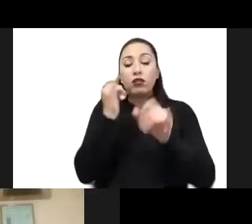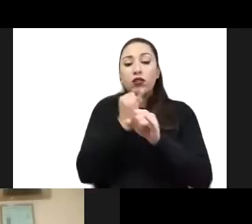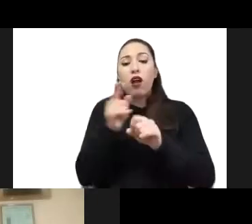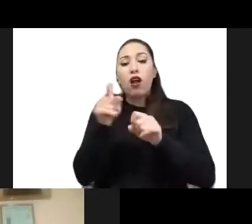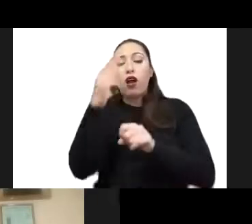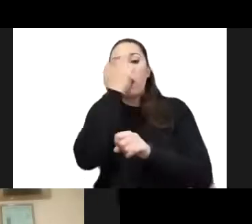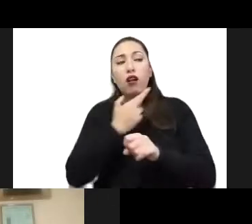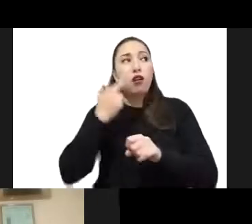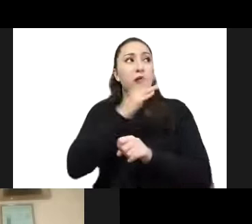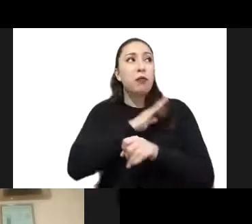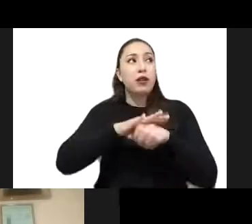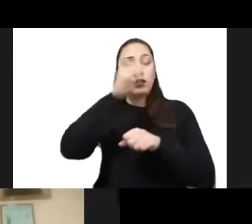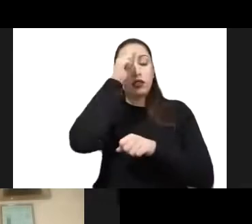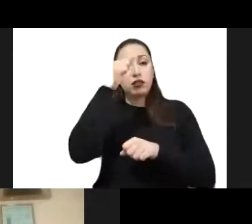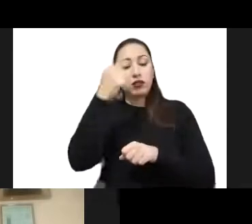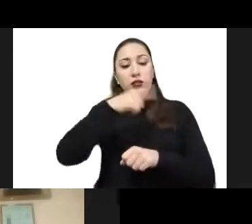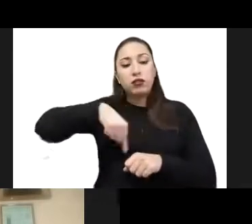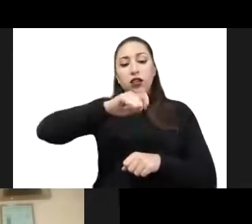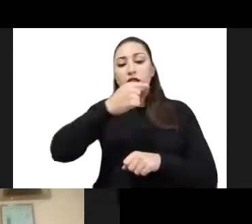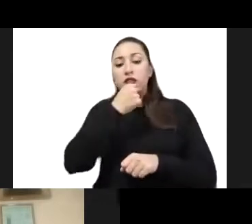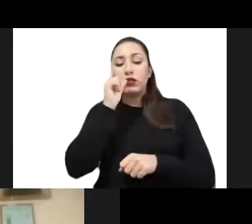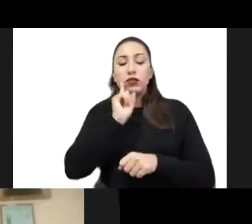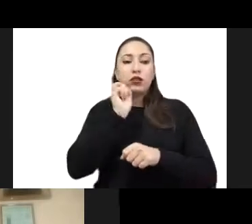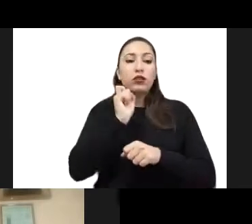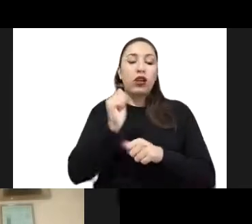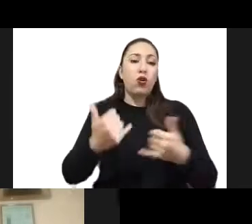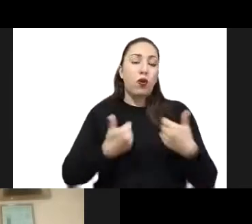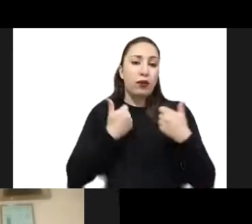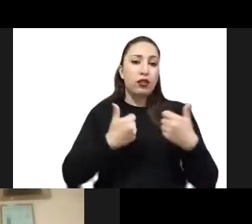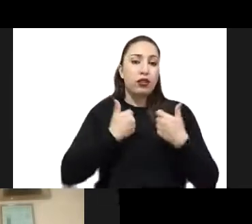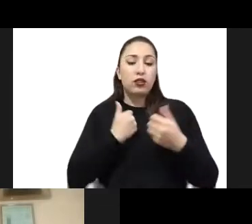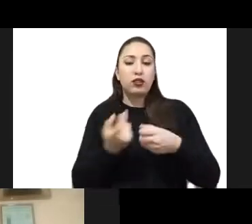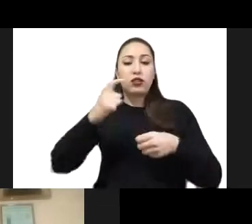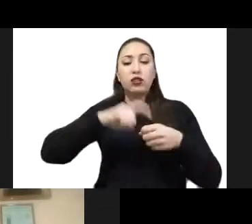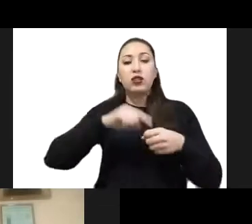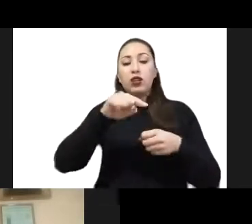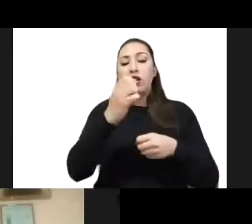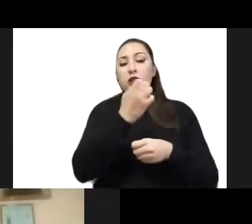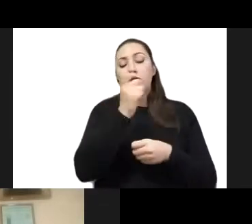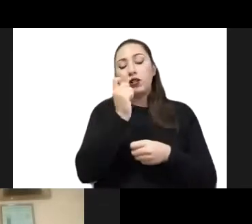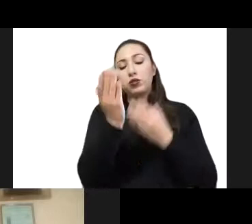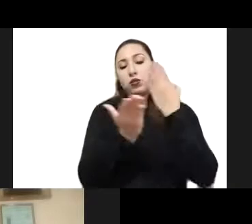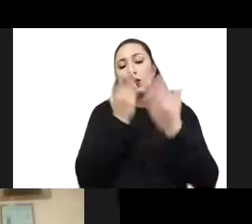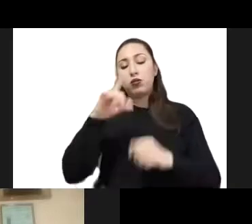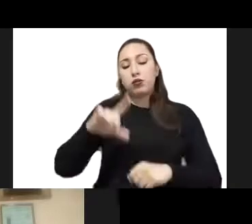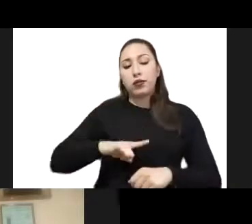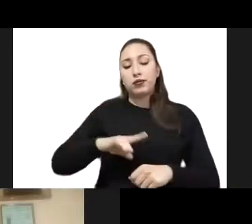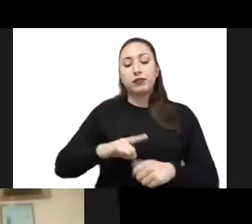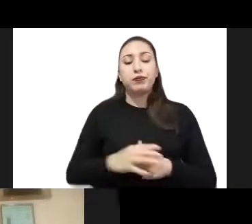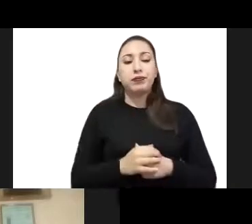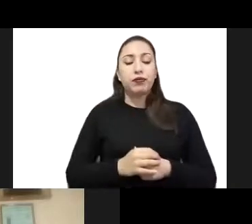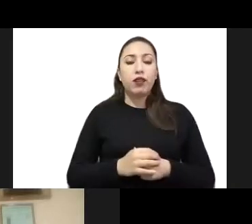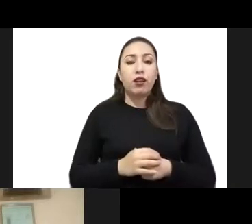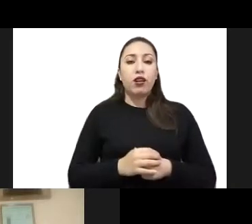en beneficio de las niñas, niños y adolescentes inscritos en el Sistema Educativo Nacional. Por su atención,